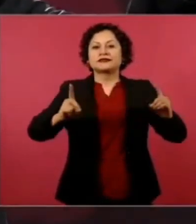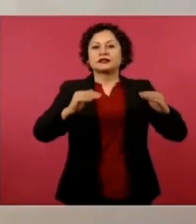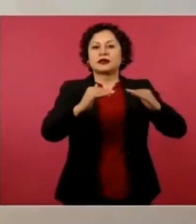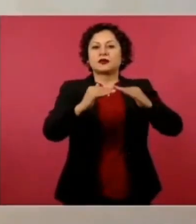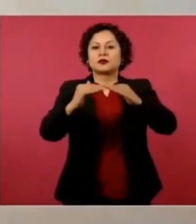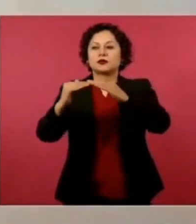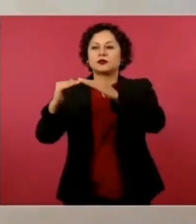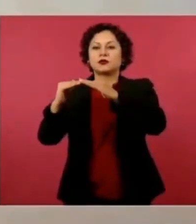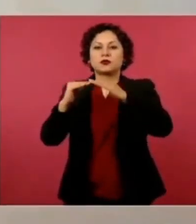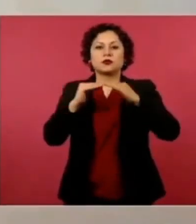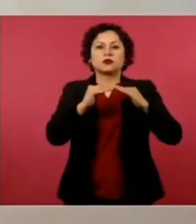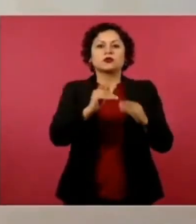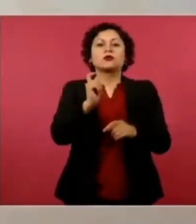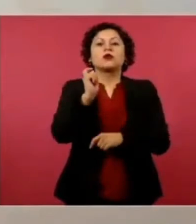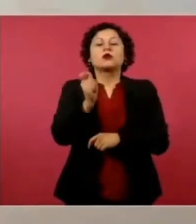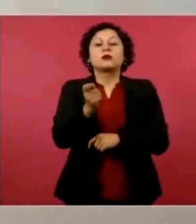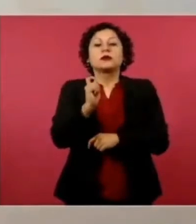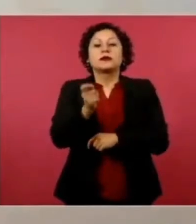crecimientos